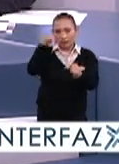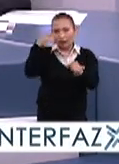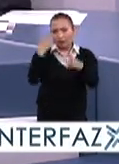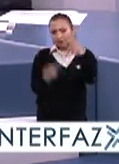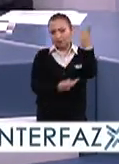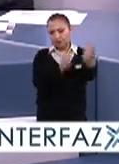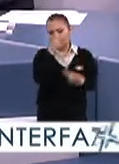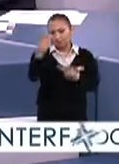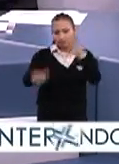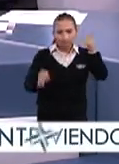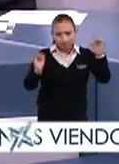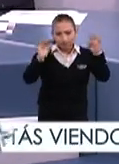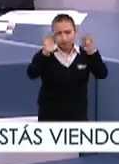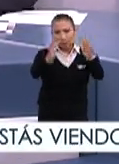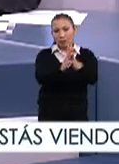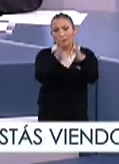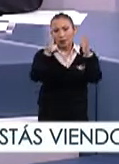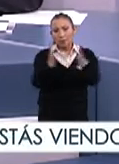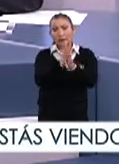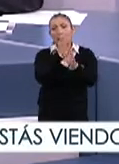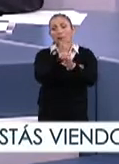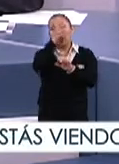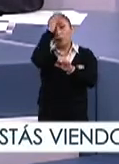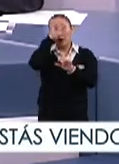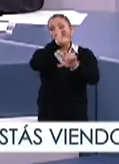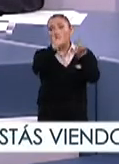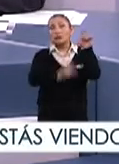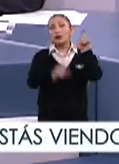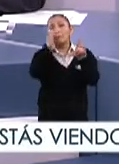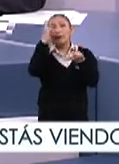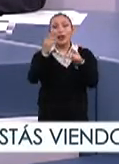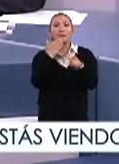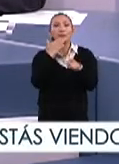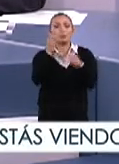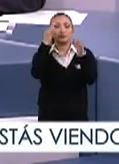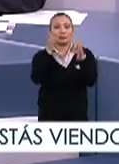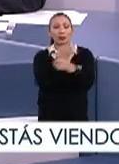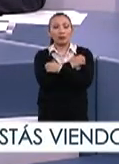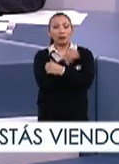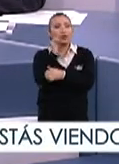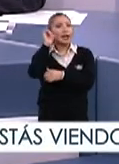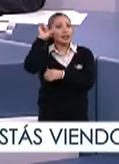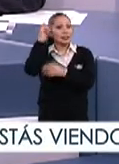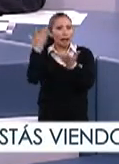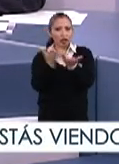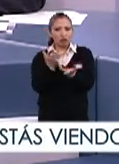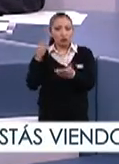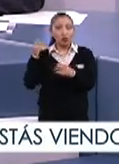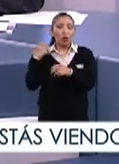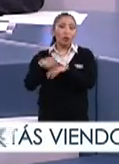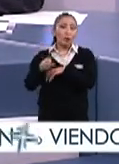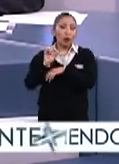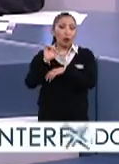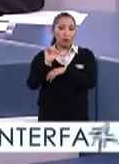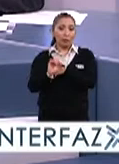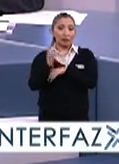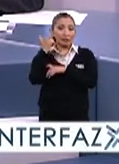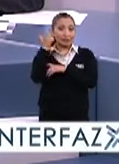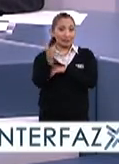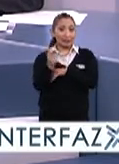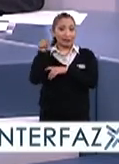foros de consulta estatal participativa por un acuerdo nacional para el bienestar de la educación. Ayer se llevó a cabo el foro número, como les